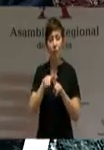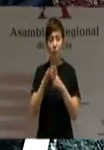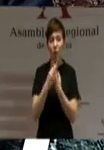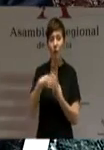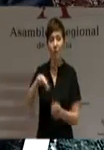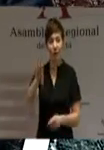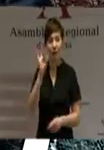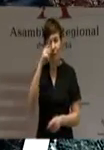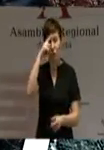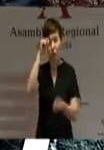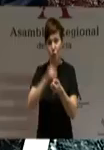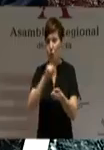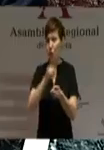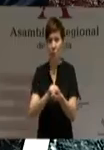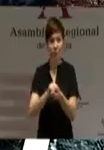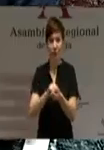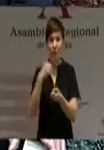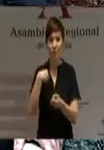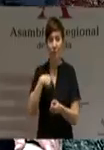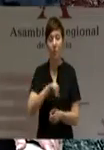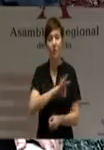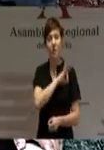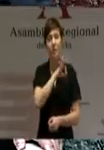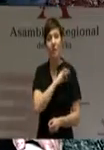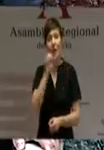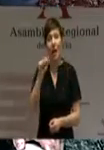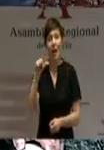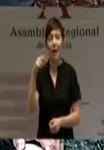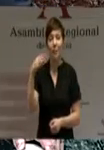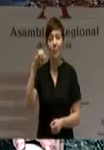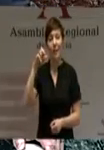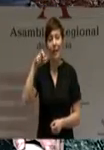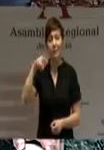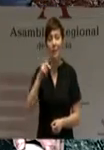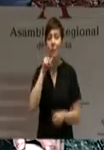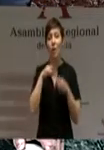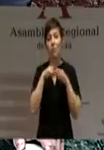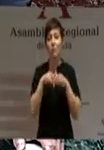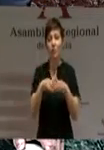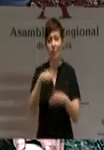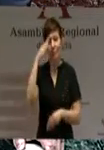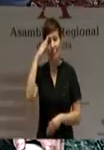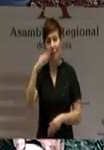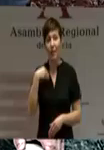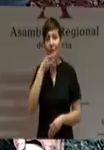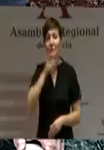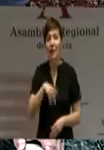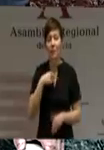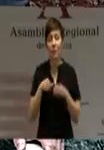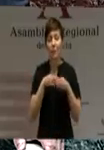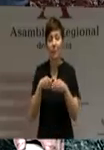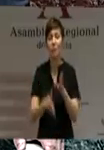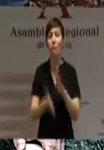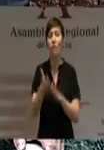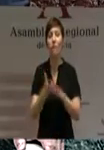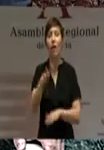del puesto de mando del almirante de un buque a la deriva. Tres capitanes aspiraban al timón de